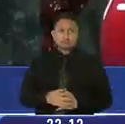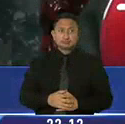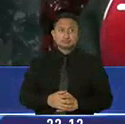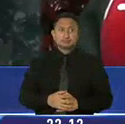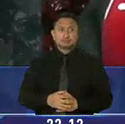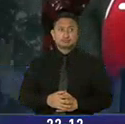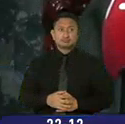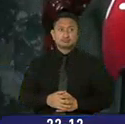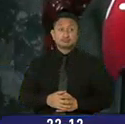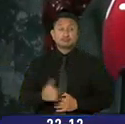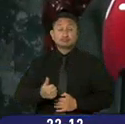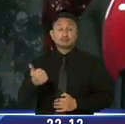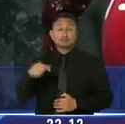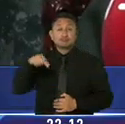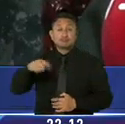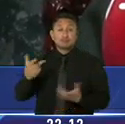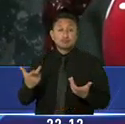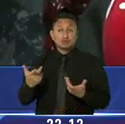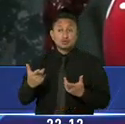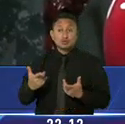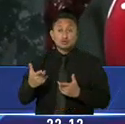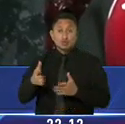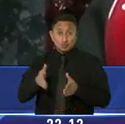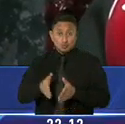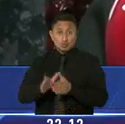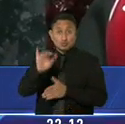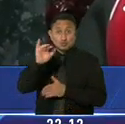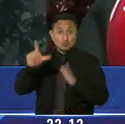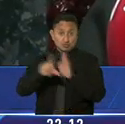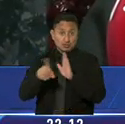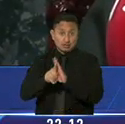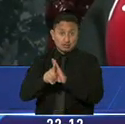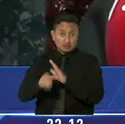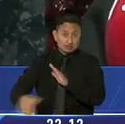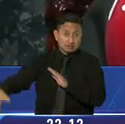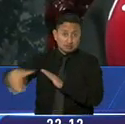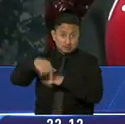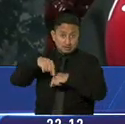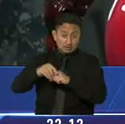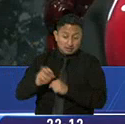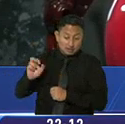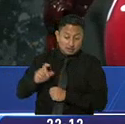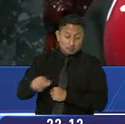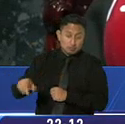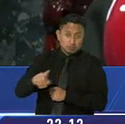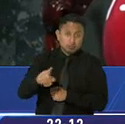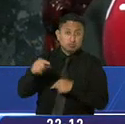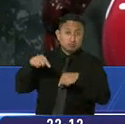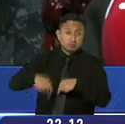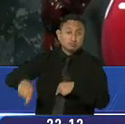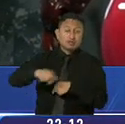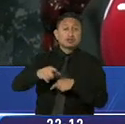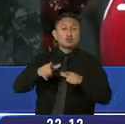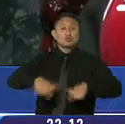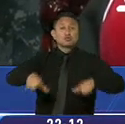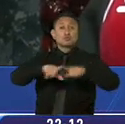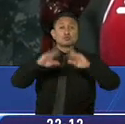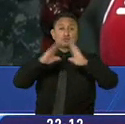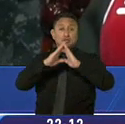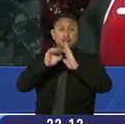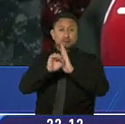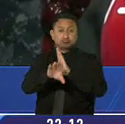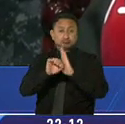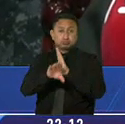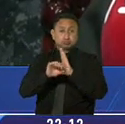los pasos no autorizados situados en el cordón fronterizo, y después eran almacenados en centros de acopio provisionales